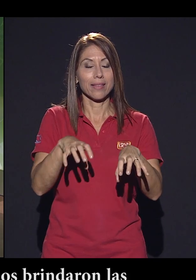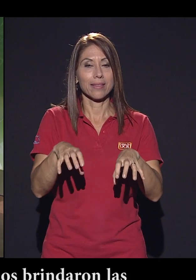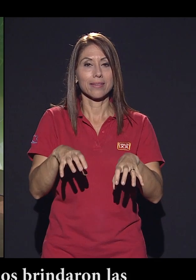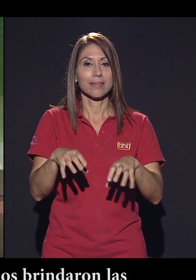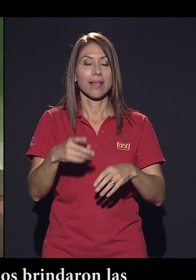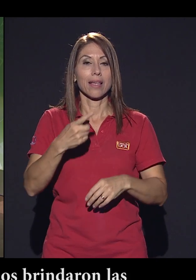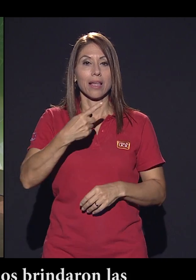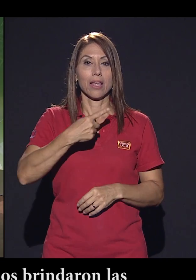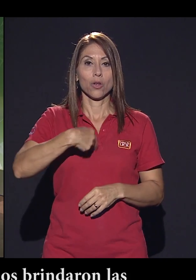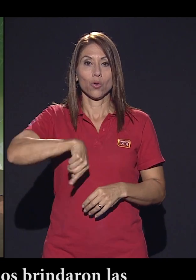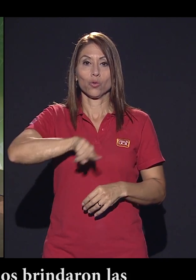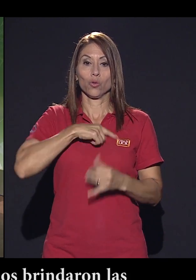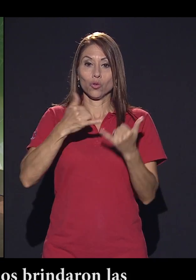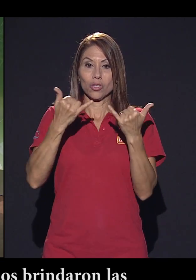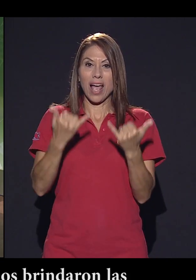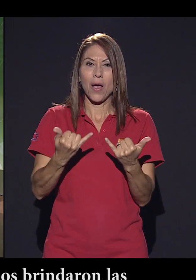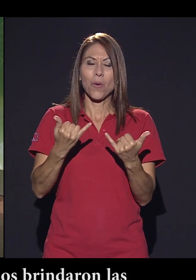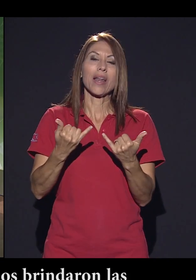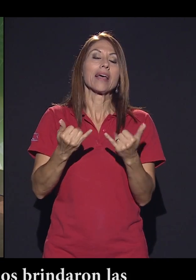Estamos